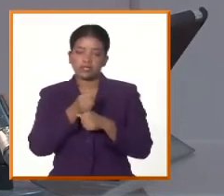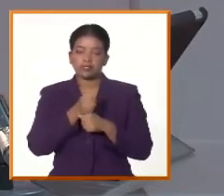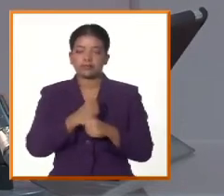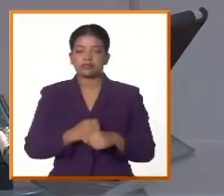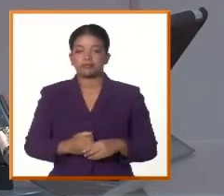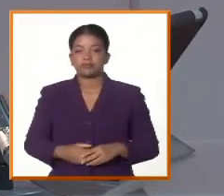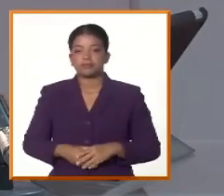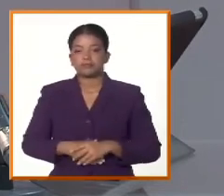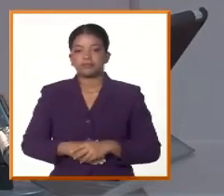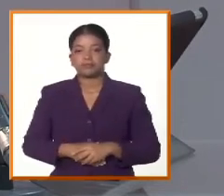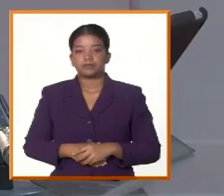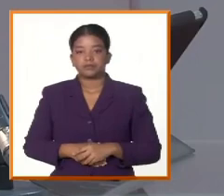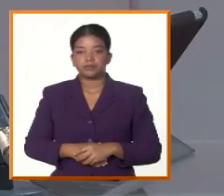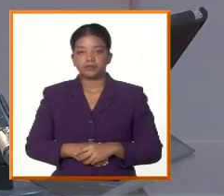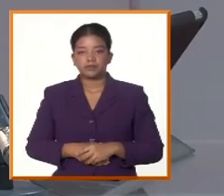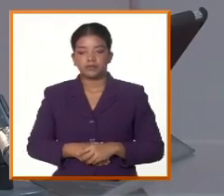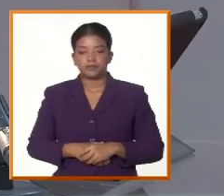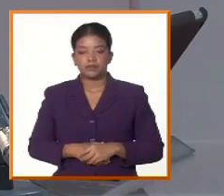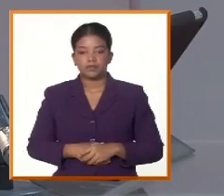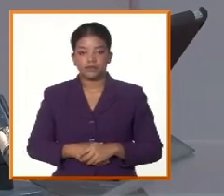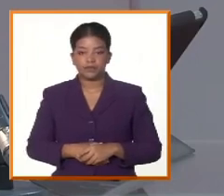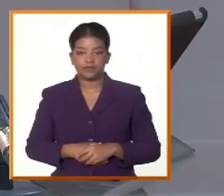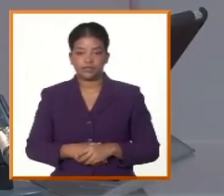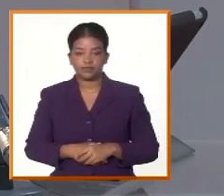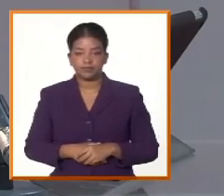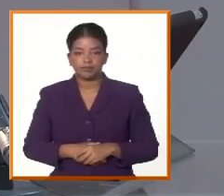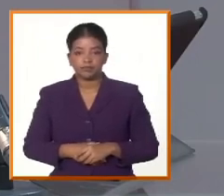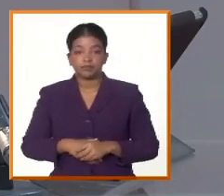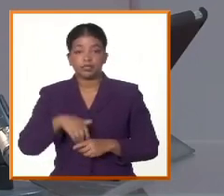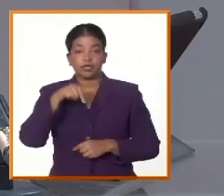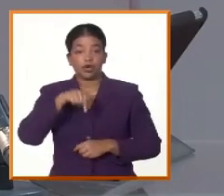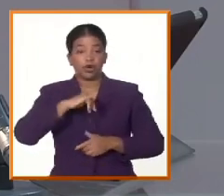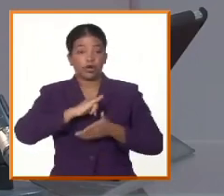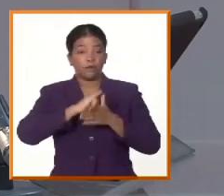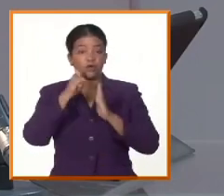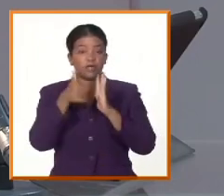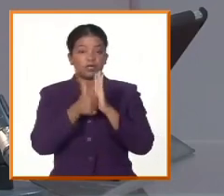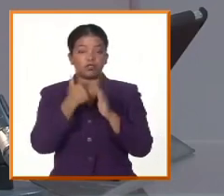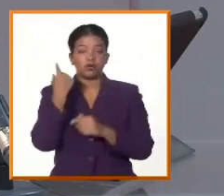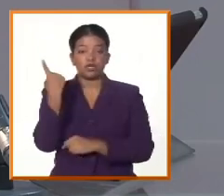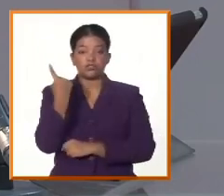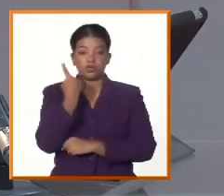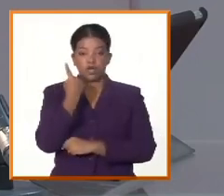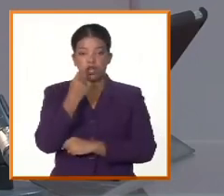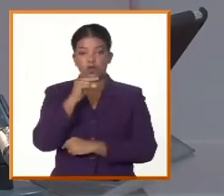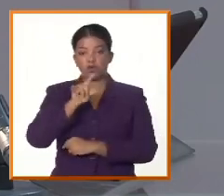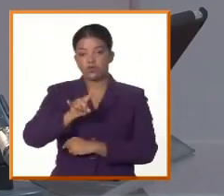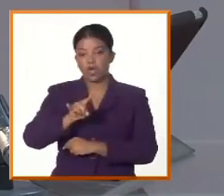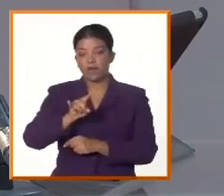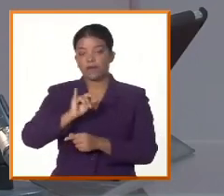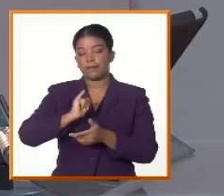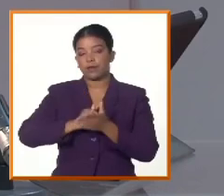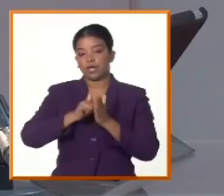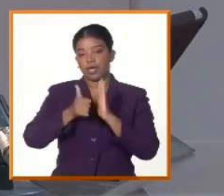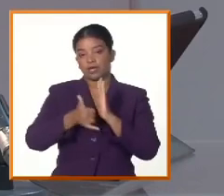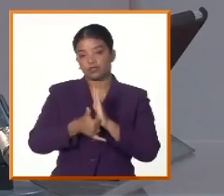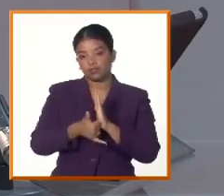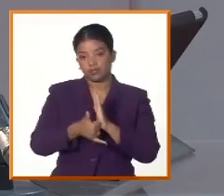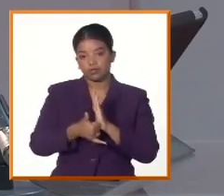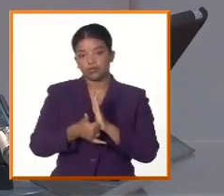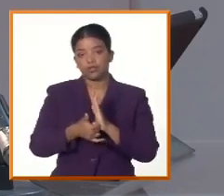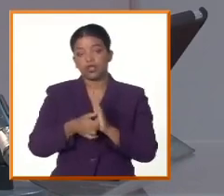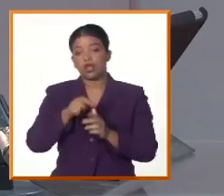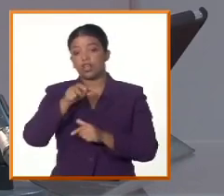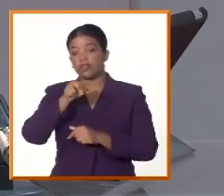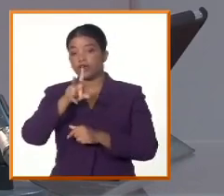tiene un proyecto nacional tiene nueve proyectos sectoriales y doce proyectos empresariales estos proyectos